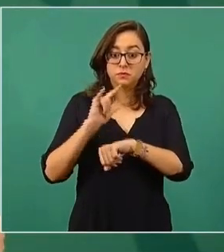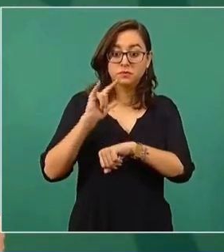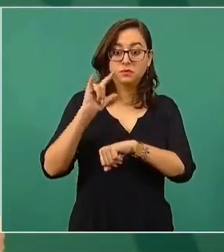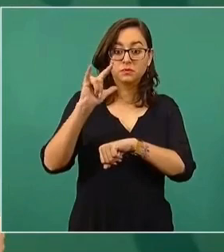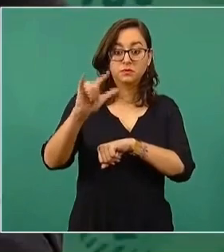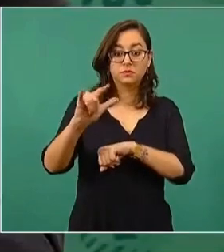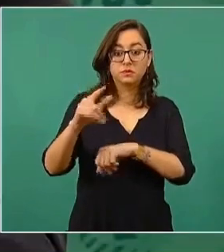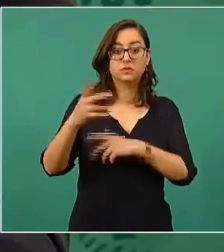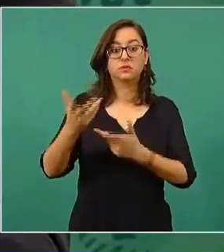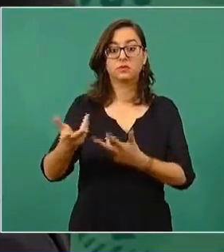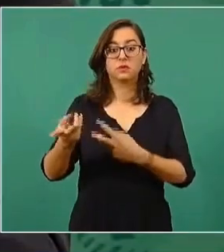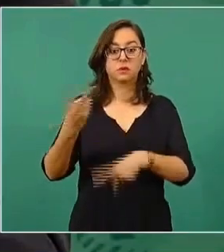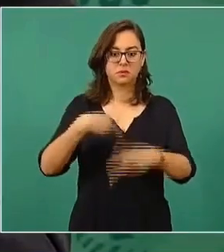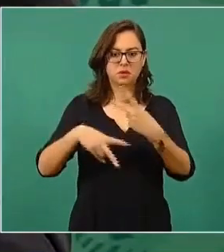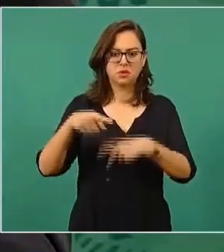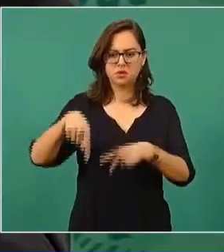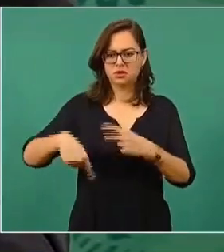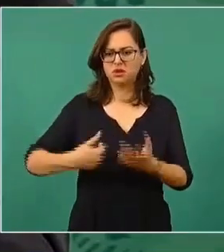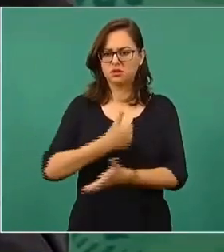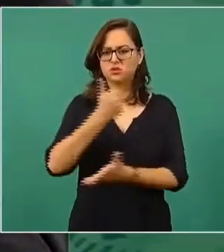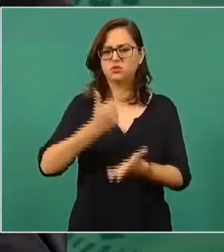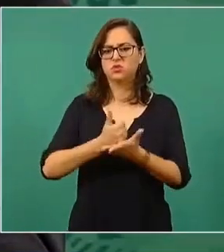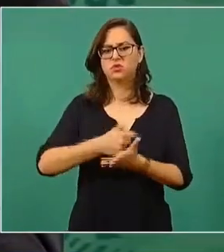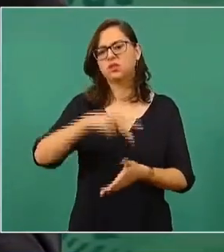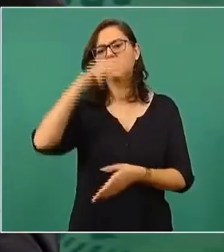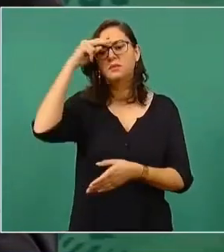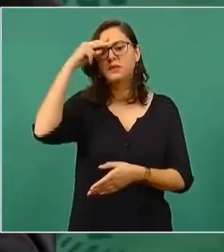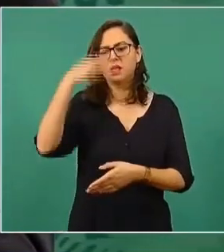llegó aquí a la ciudad o a donde